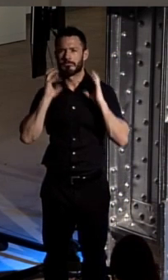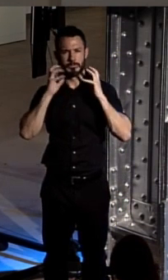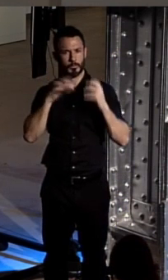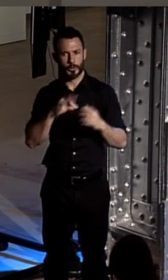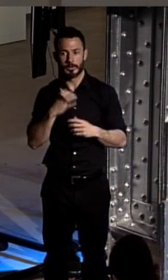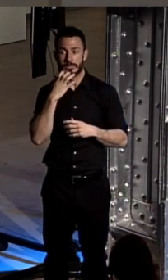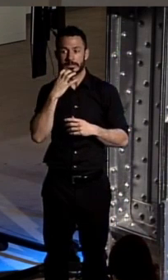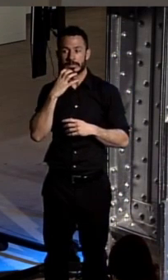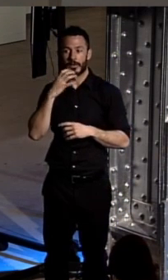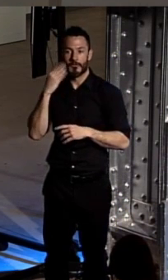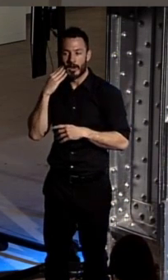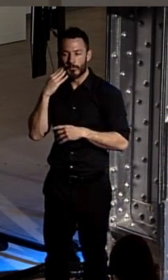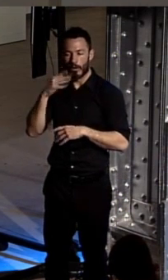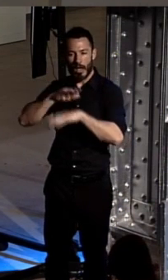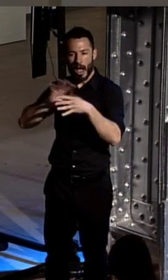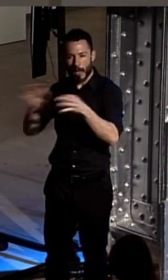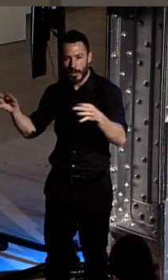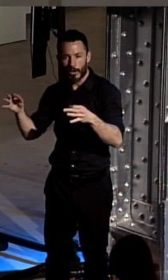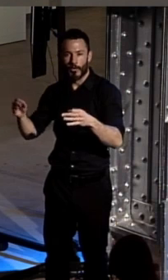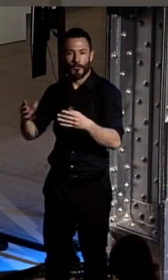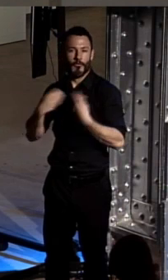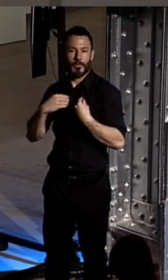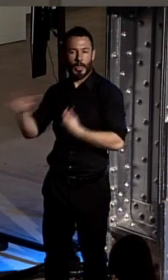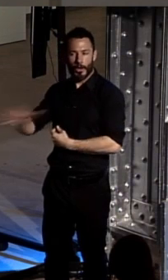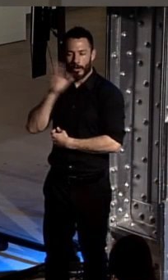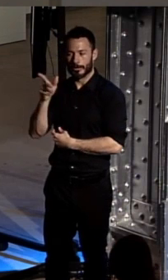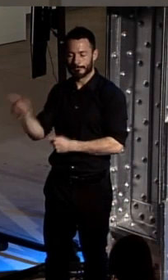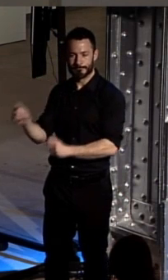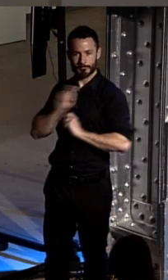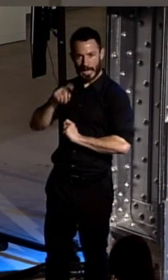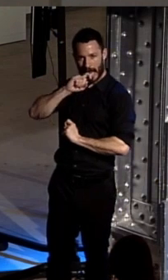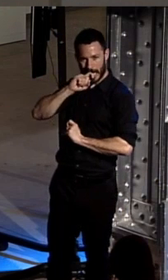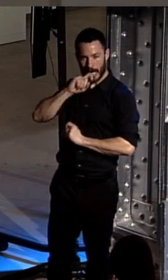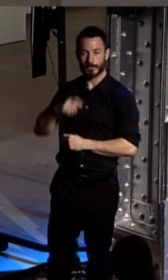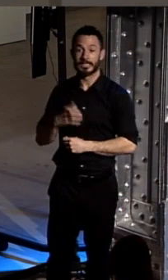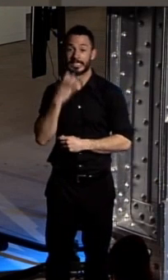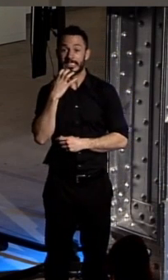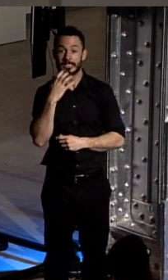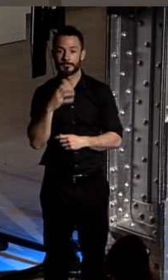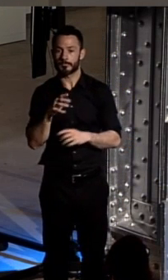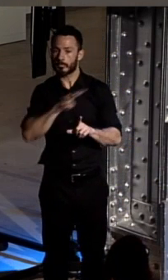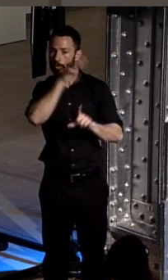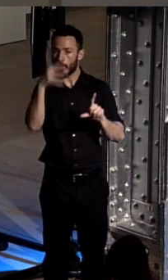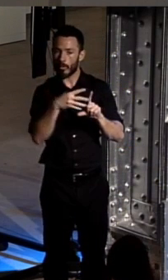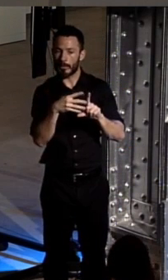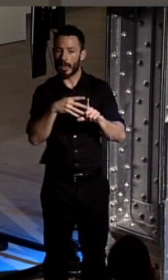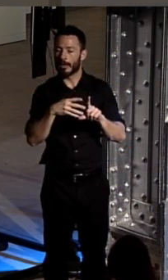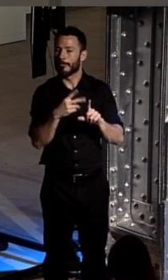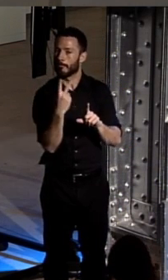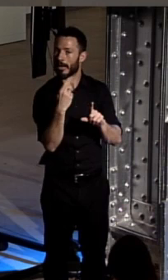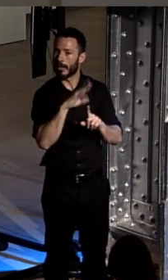en Facebook sentimos envidia, ¿no? Si estamos yendo a una página de web para buscar pareja, pues sentimos